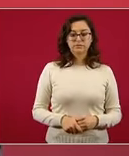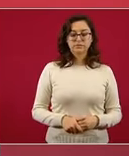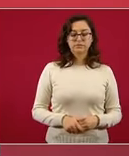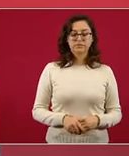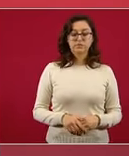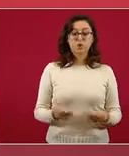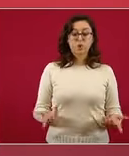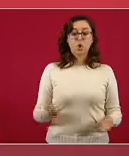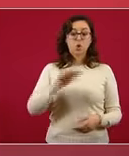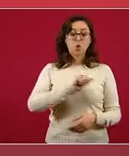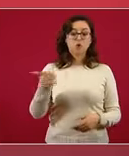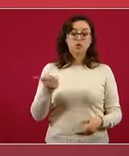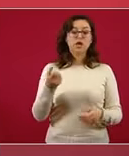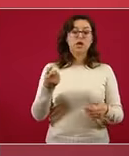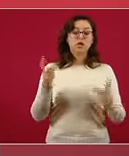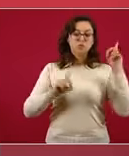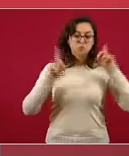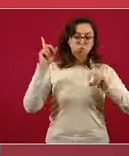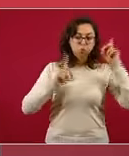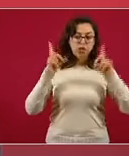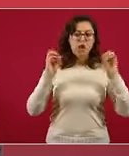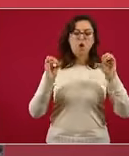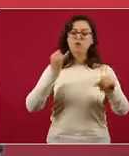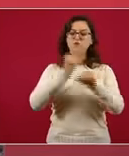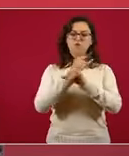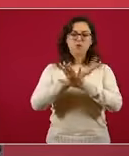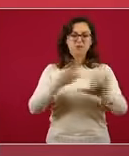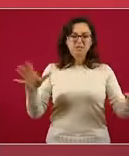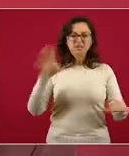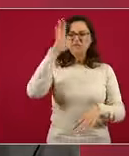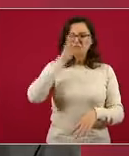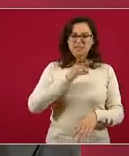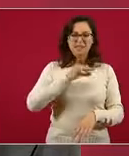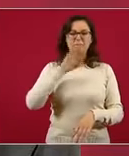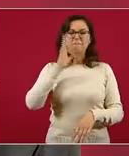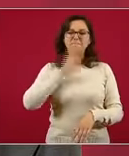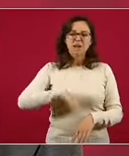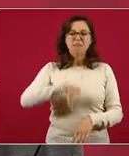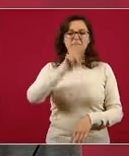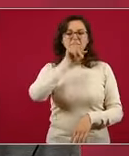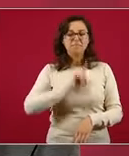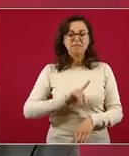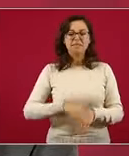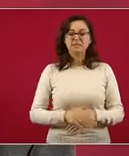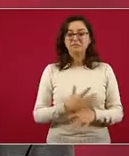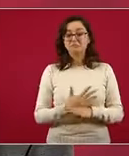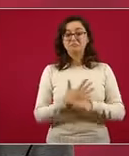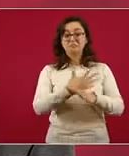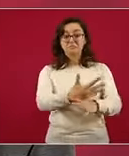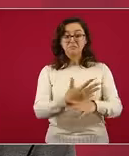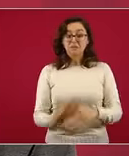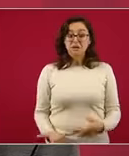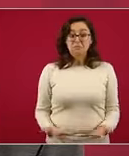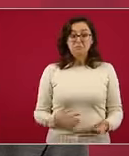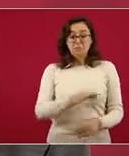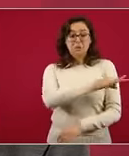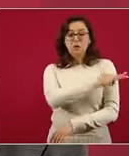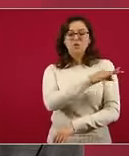desinformación absoluta que he visto en algunos comentaristas, columnistas de la prensa escrita, es suponer que no existe una contratación de las